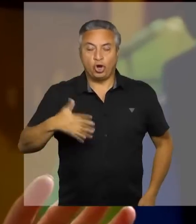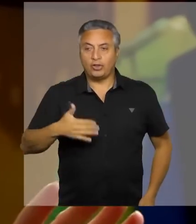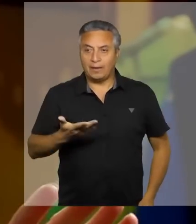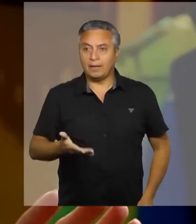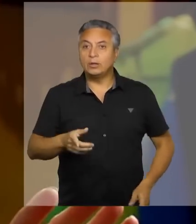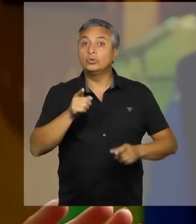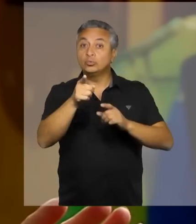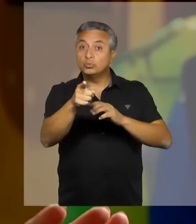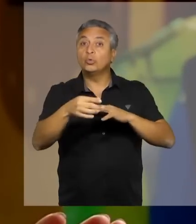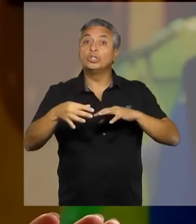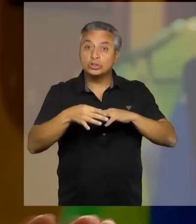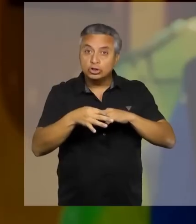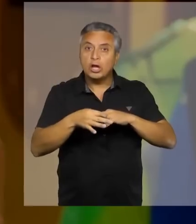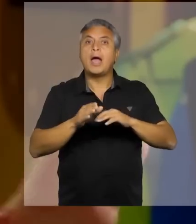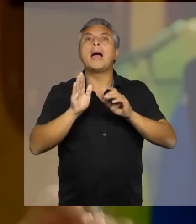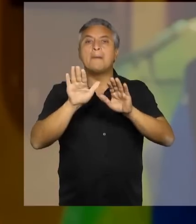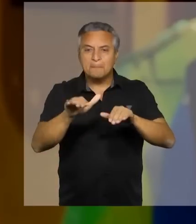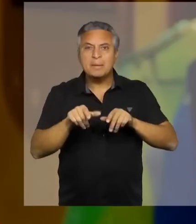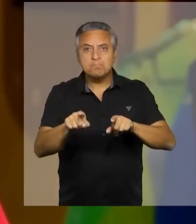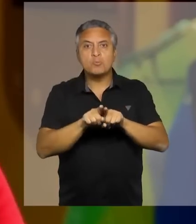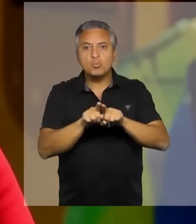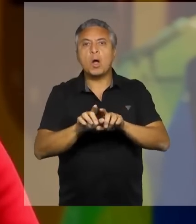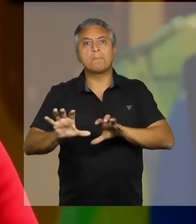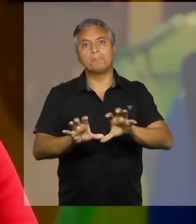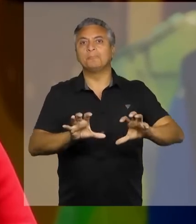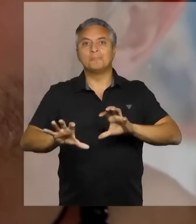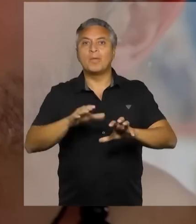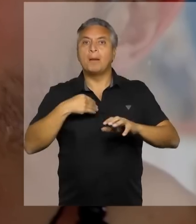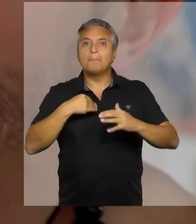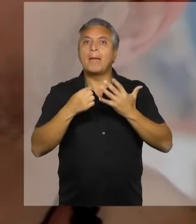Tu señora le sigue moviendo el trasero a mi marido. ¿Qué es lo que vas a hacer tú al respecto?